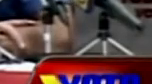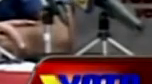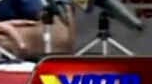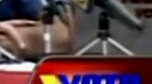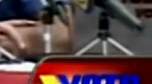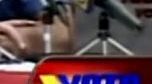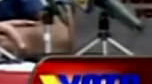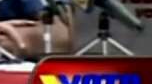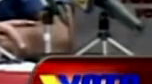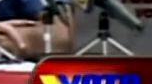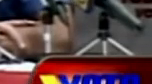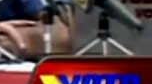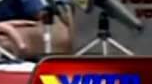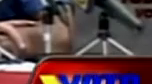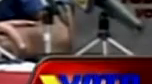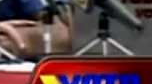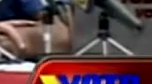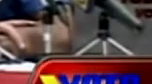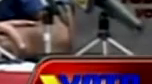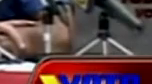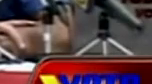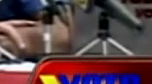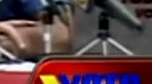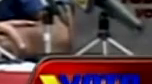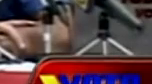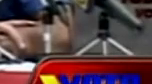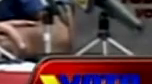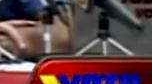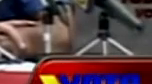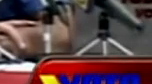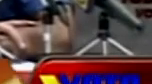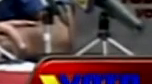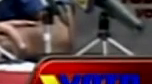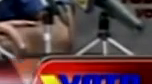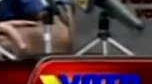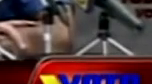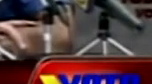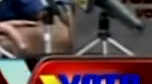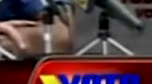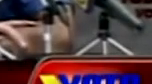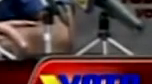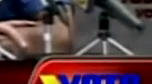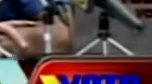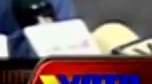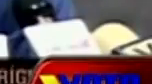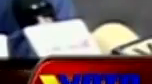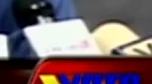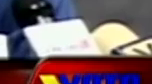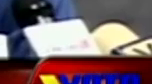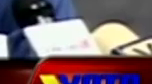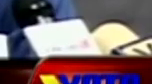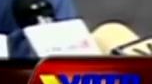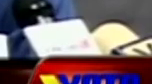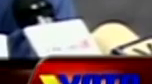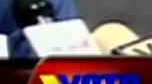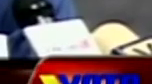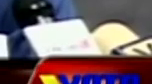nacional, señalando la fortaleza inmensa de la democracia venezolana,